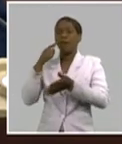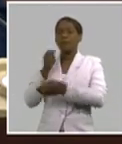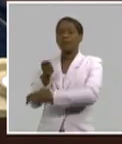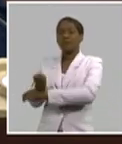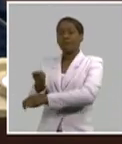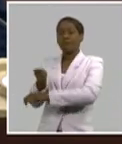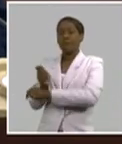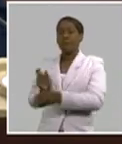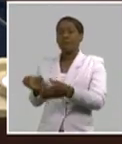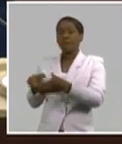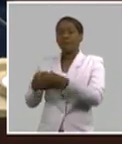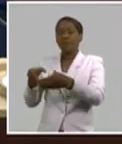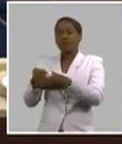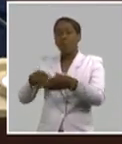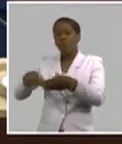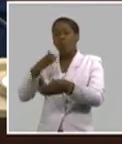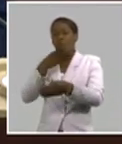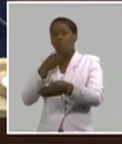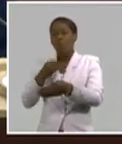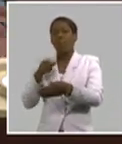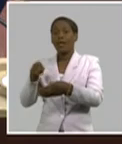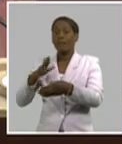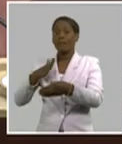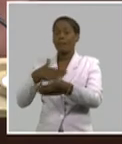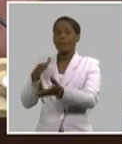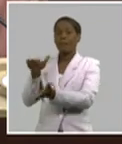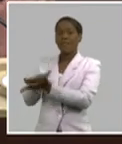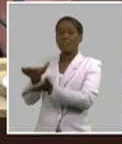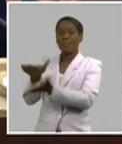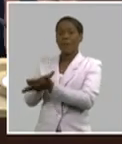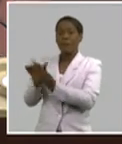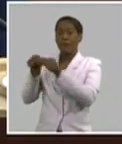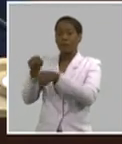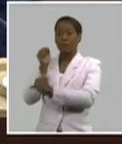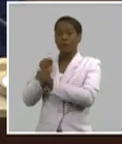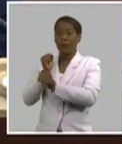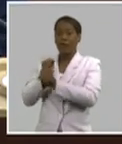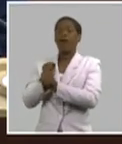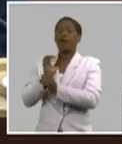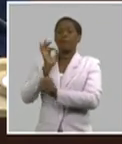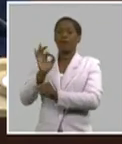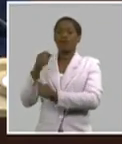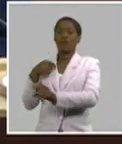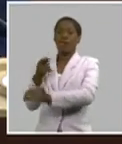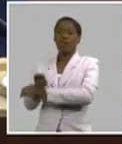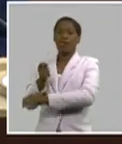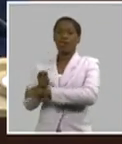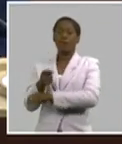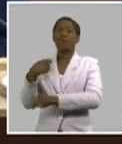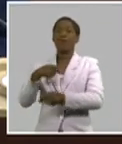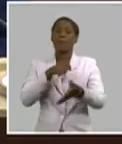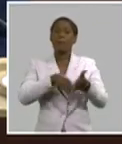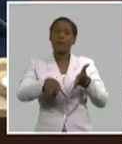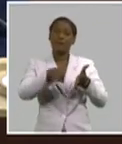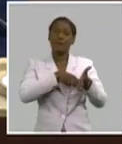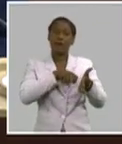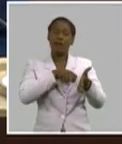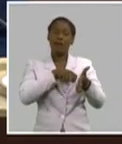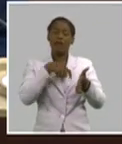o sea, controlo, evalúo y actúo para poder perfeccionar y para poder mejorar.